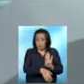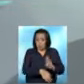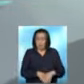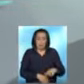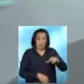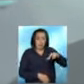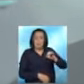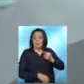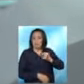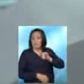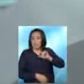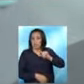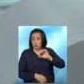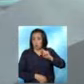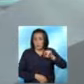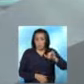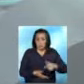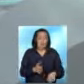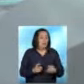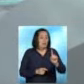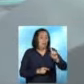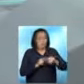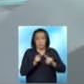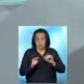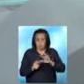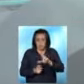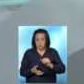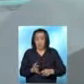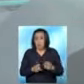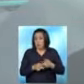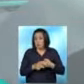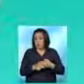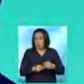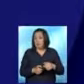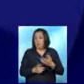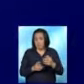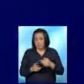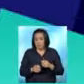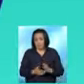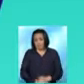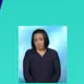de la 1:30 recibiendo todos sus donativos. Así, nos vamos a una brevísima pausa.